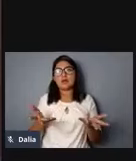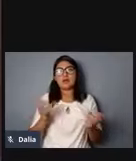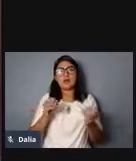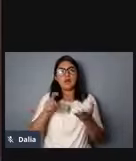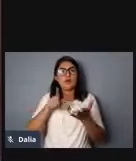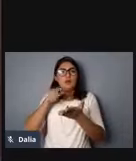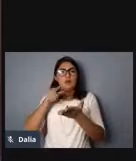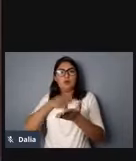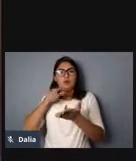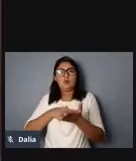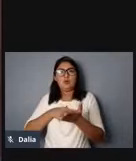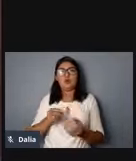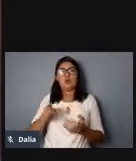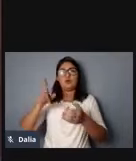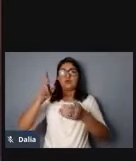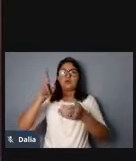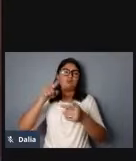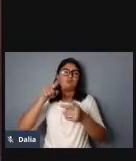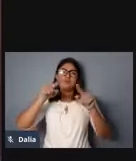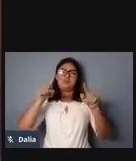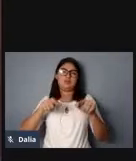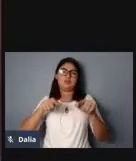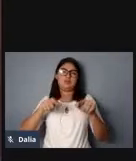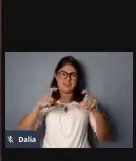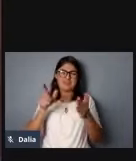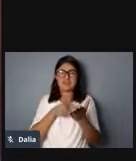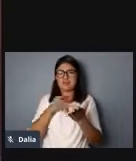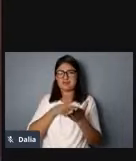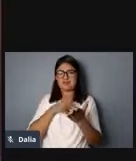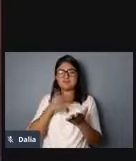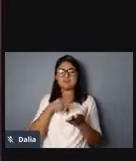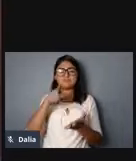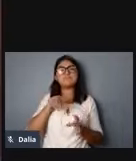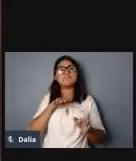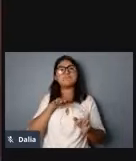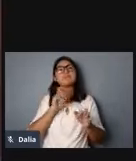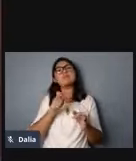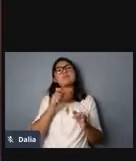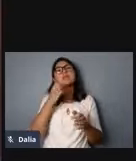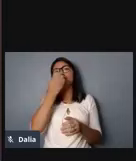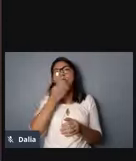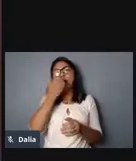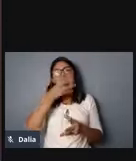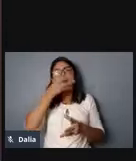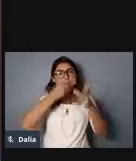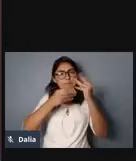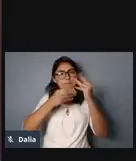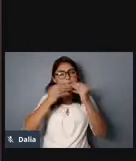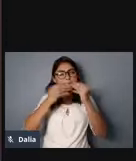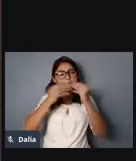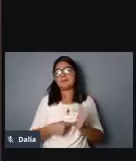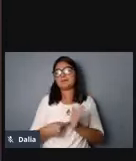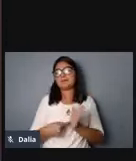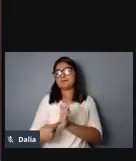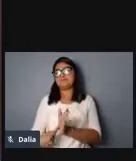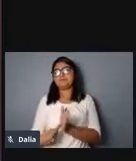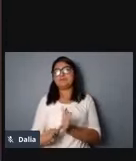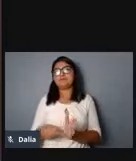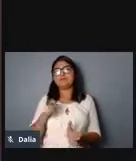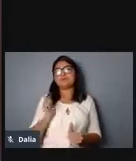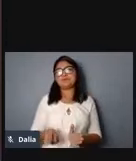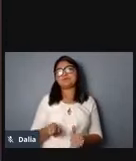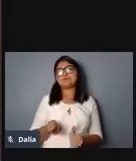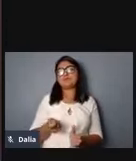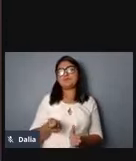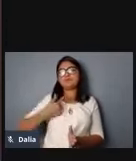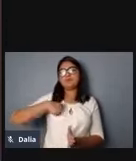primaria en ellas y en ellos, o porque tenemos la obligación o